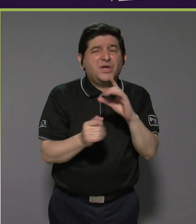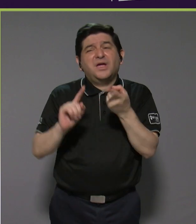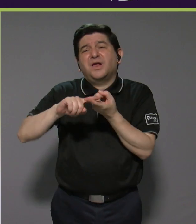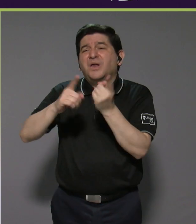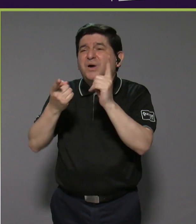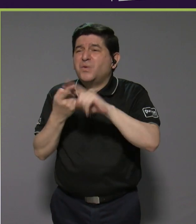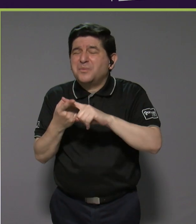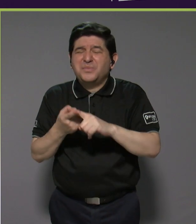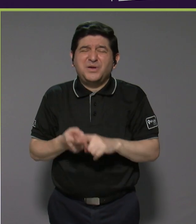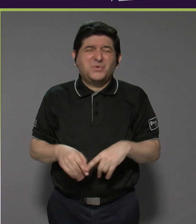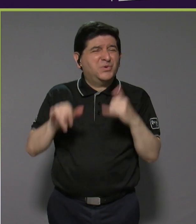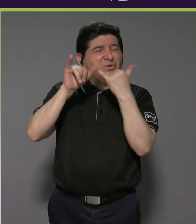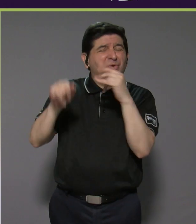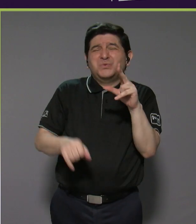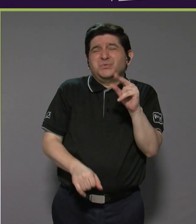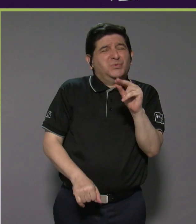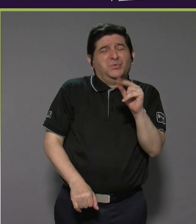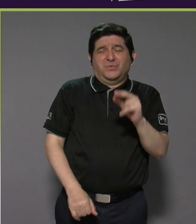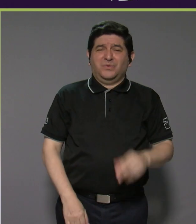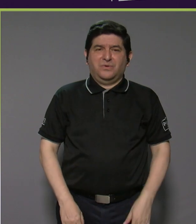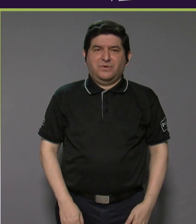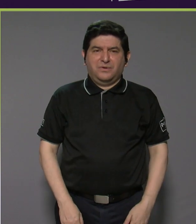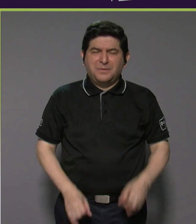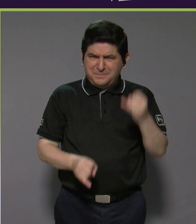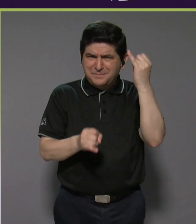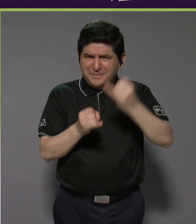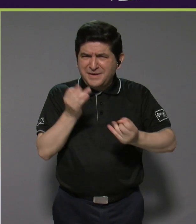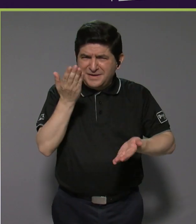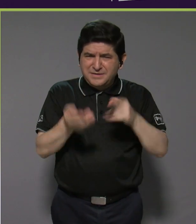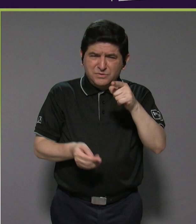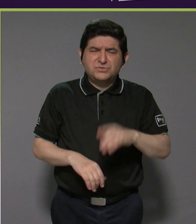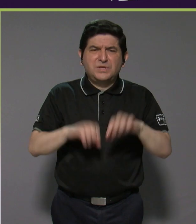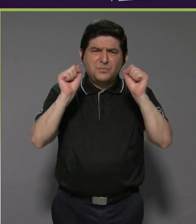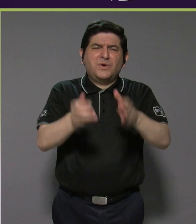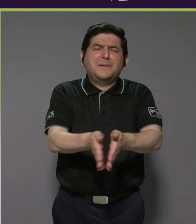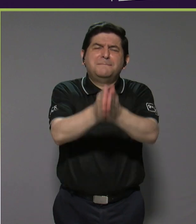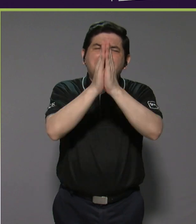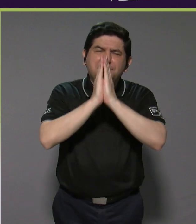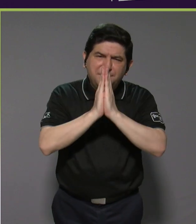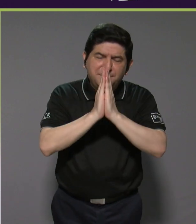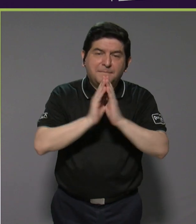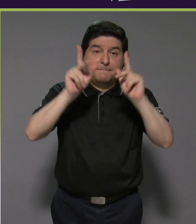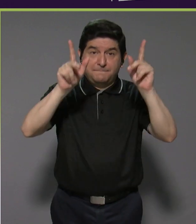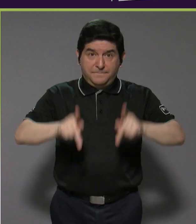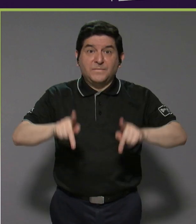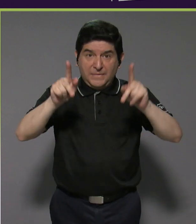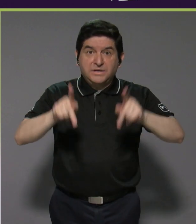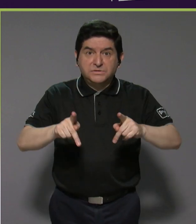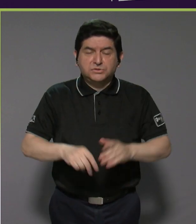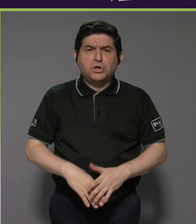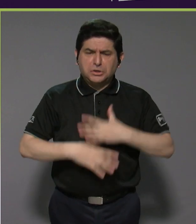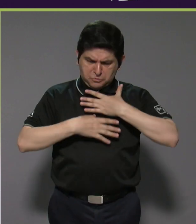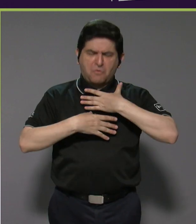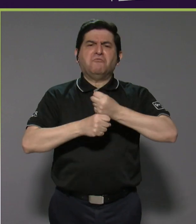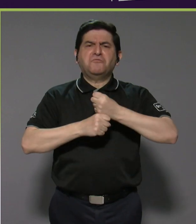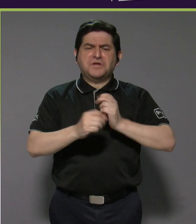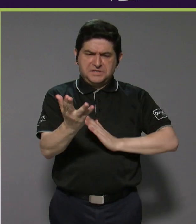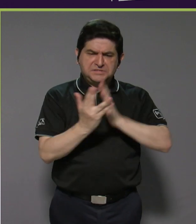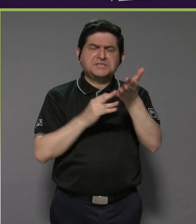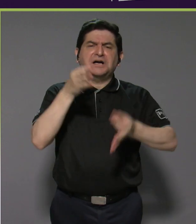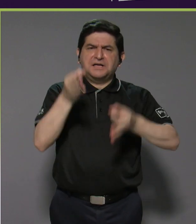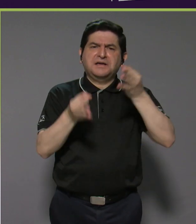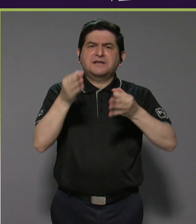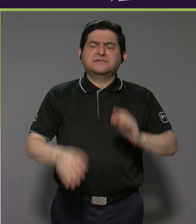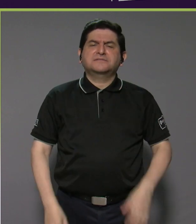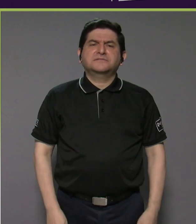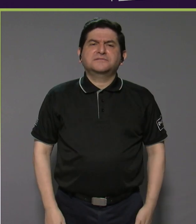amigos, no quiere denunciar. Entonces, para cerrar, si pudiera hacer ese llamado, ¿verdad?, a que la gente confíe en el acceso a la justicia